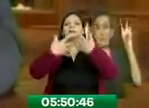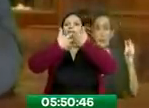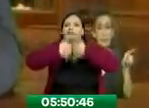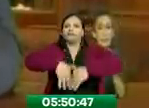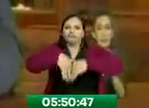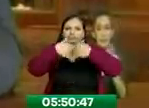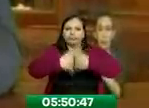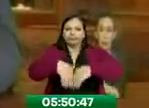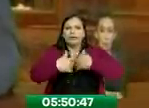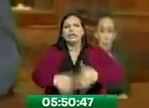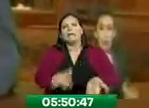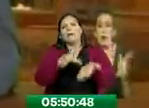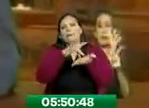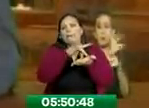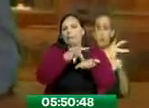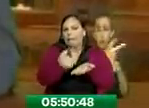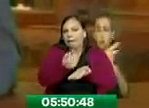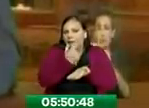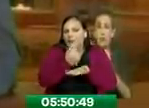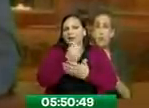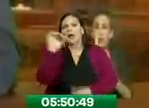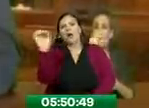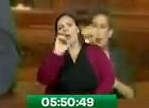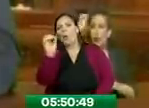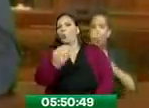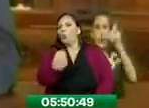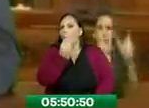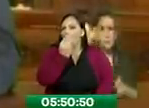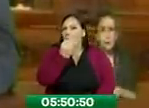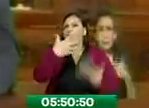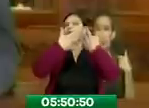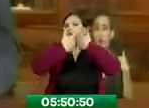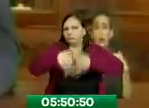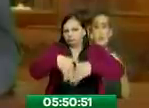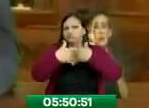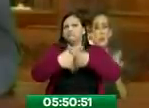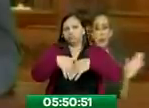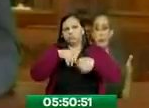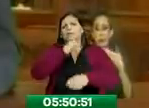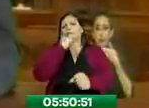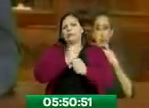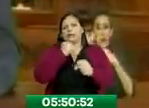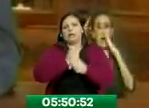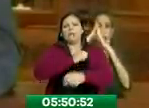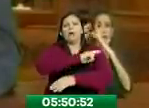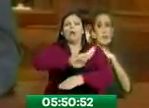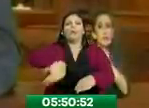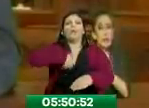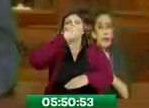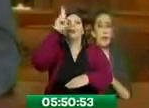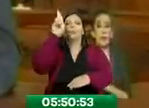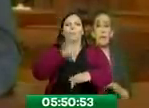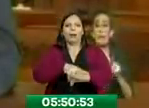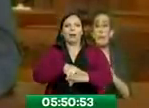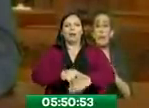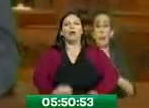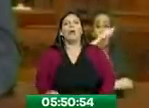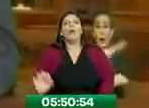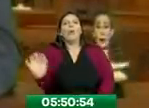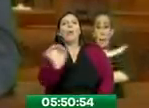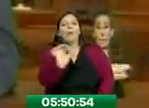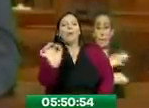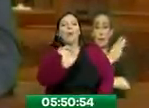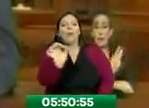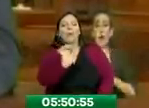sectores seguirán produciendo en los horarios en los que trabajan habitualmente. Del mismo modo, seguirán funcionando las plataformas digitales